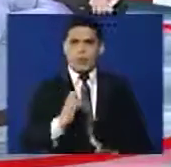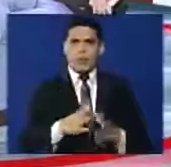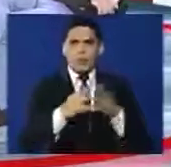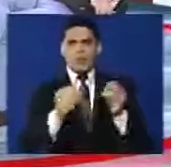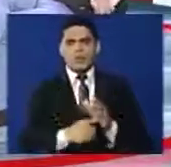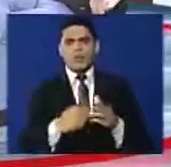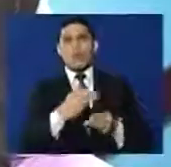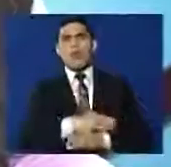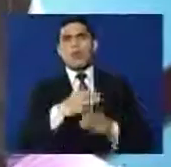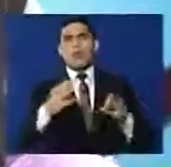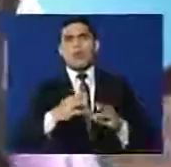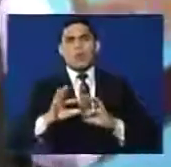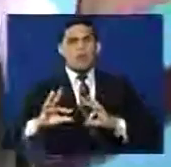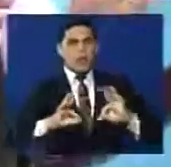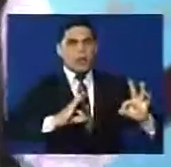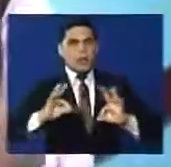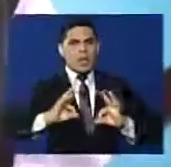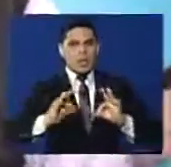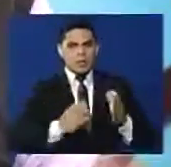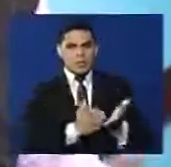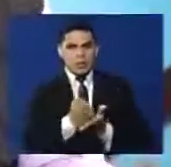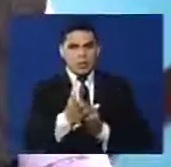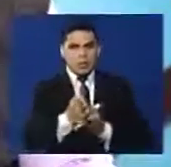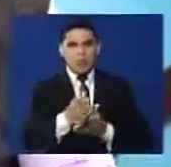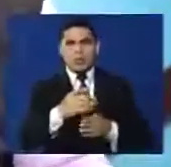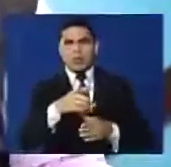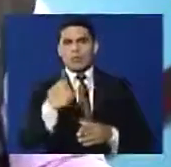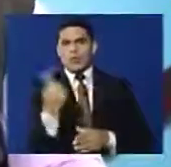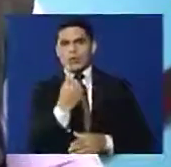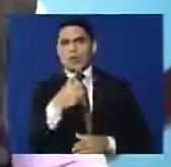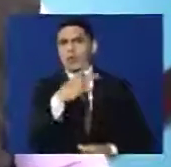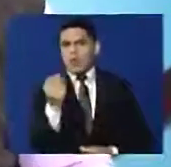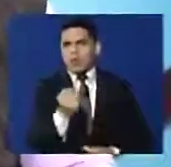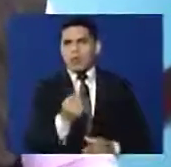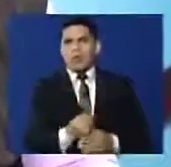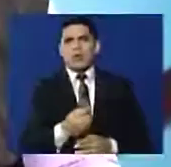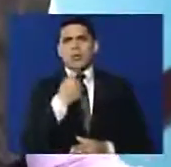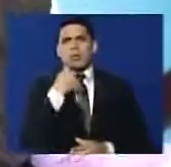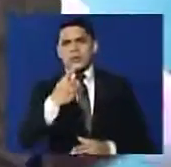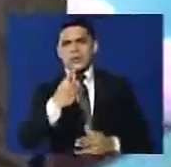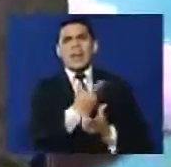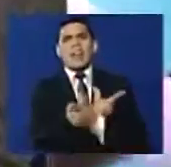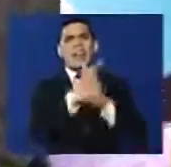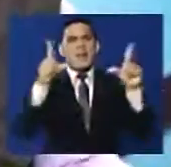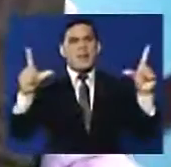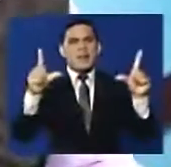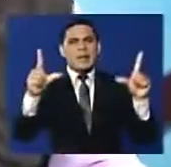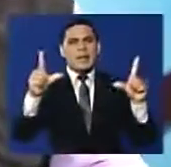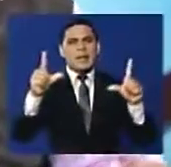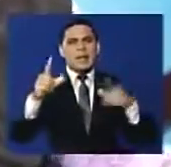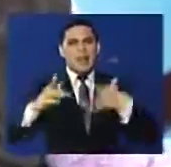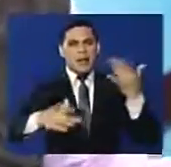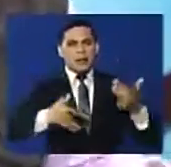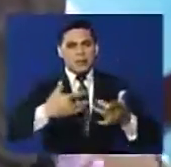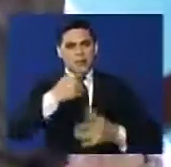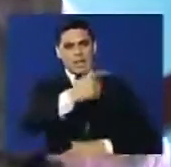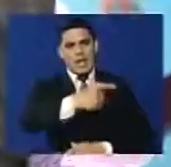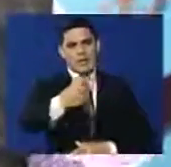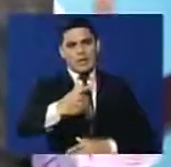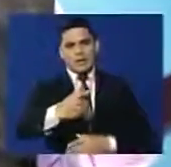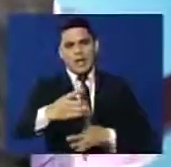es que el teatro no necesariamente tiene que ser una sola ruta. Precisamente la máxima expresión de libertad es la actuación, es el